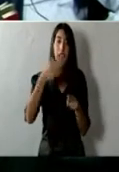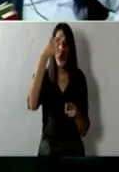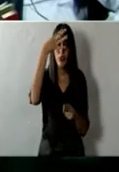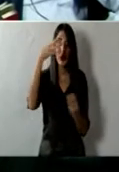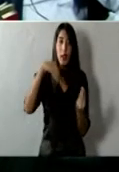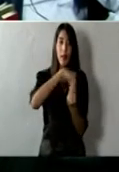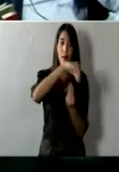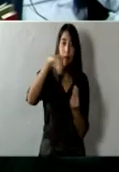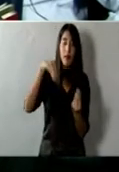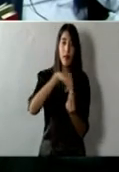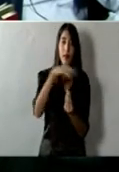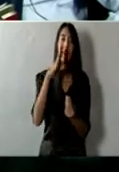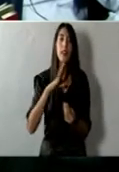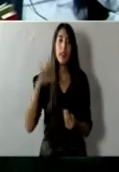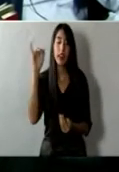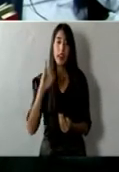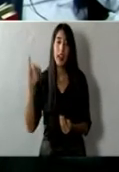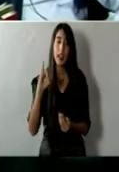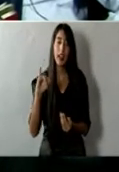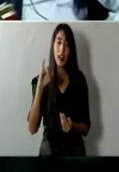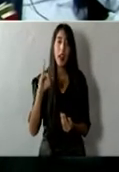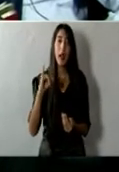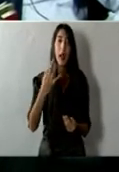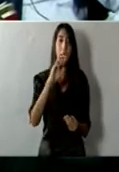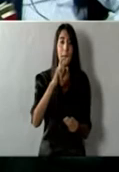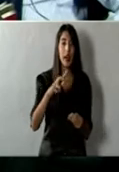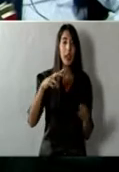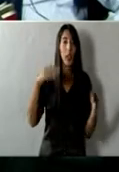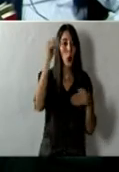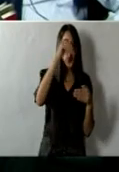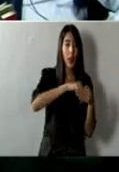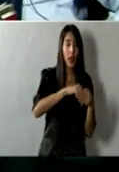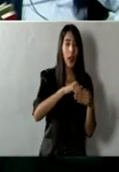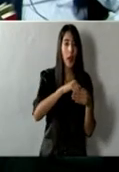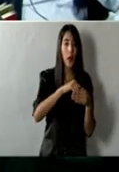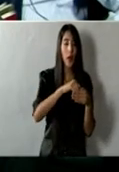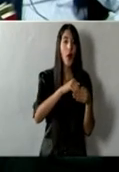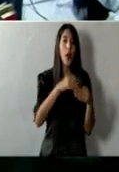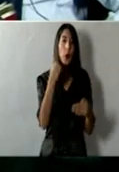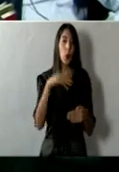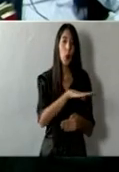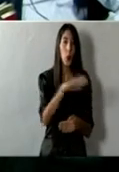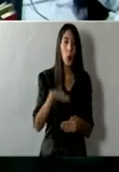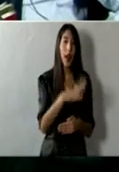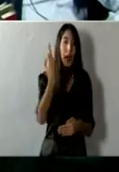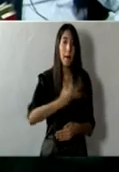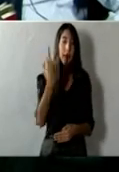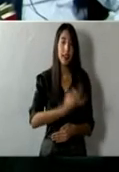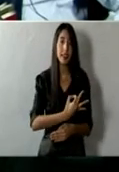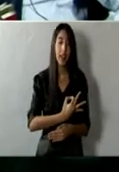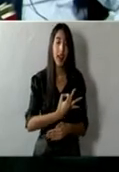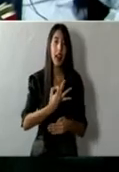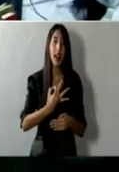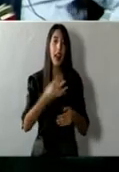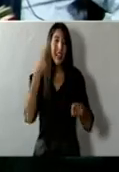y que tiene que estar guardado en un lugar especial, el lugar especial es tu corazón, el lugar especial es tu